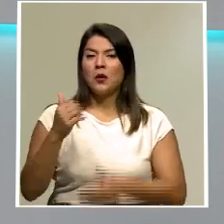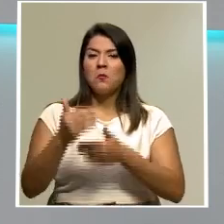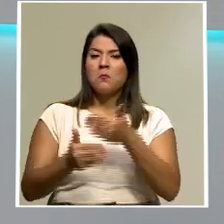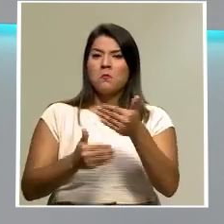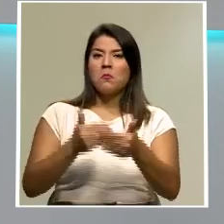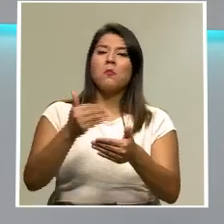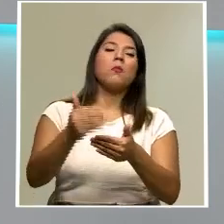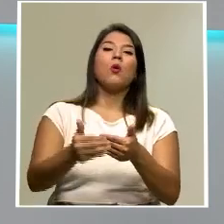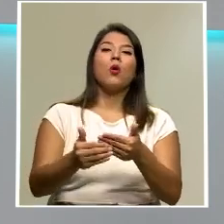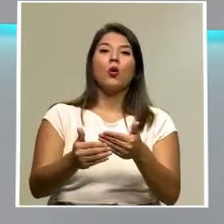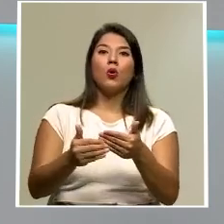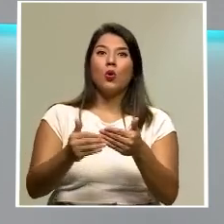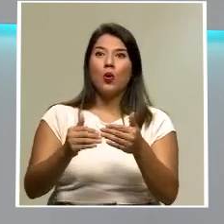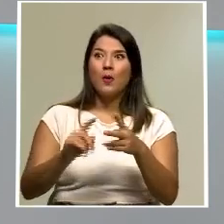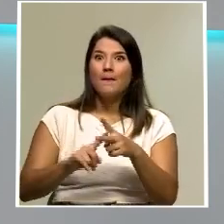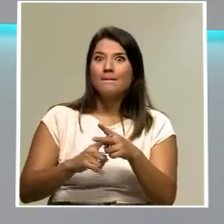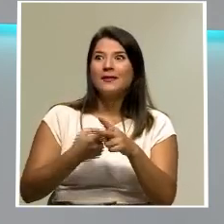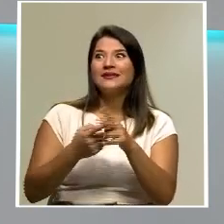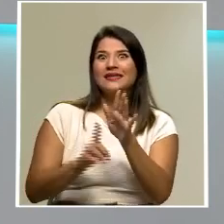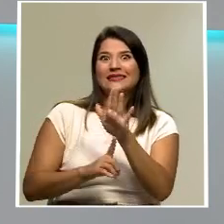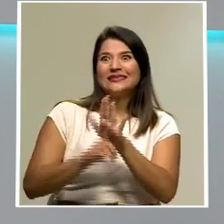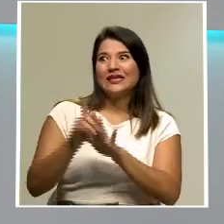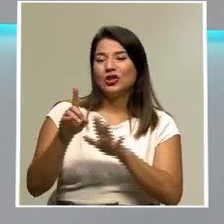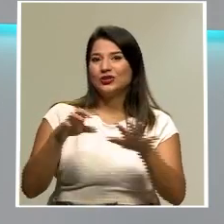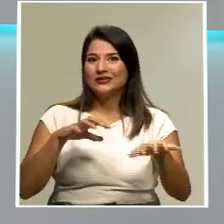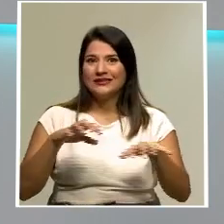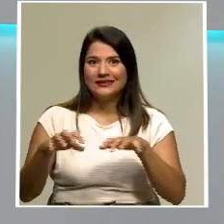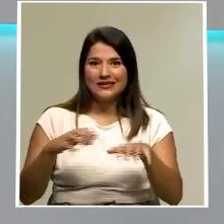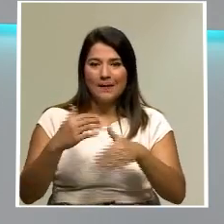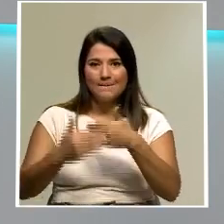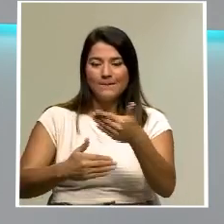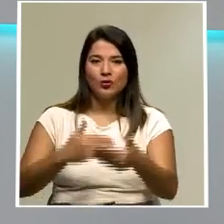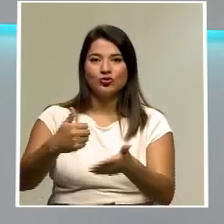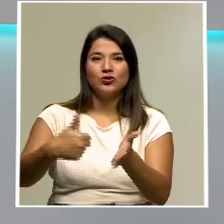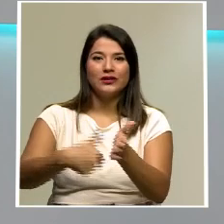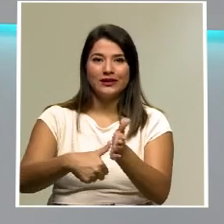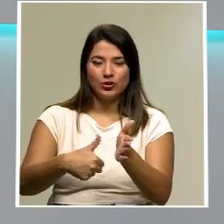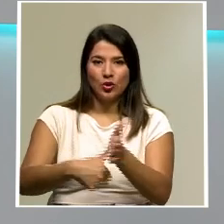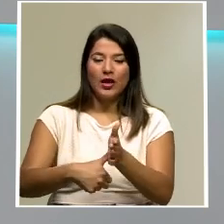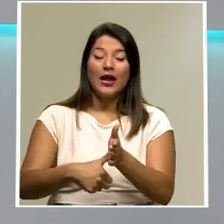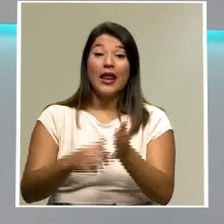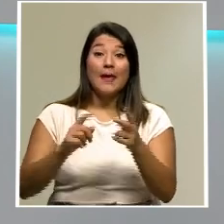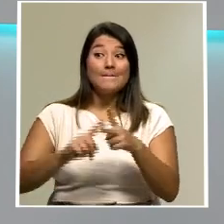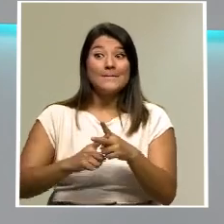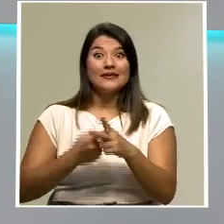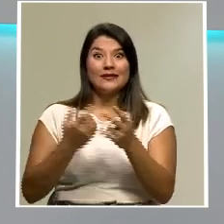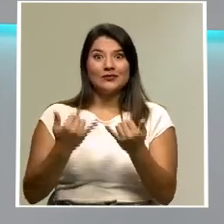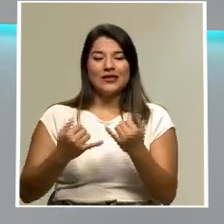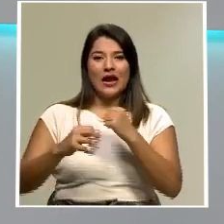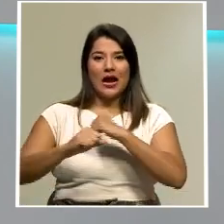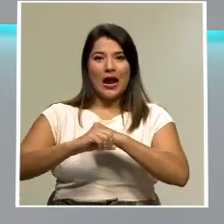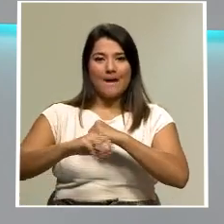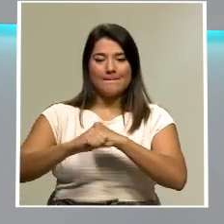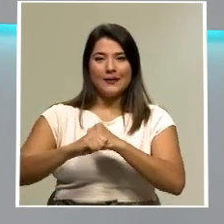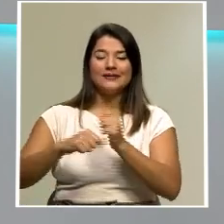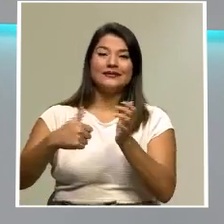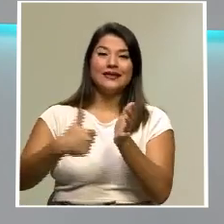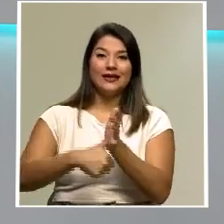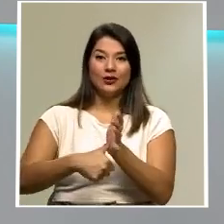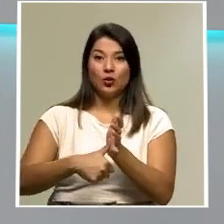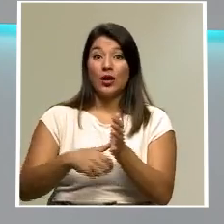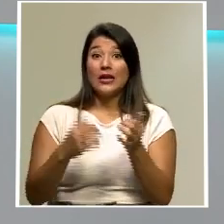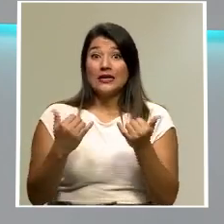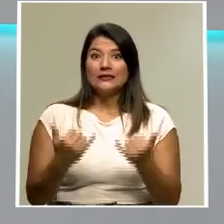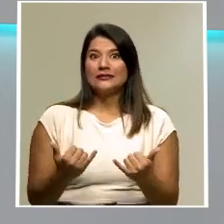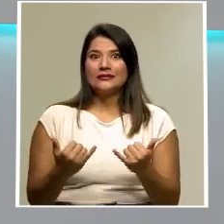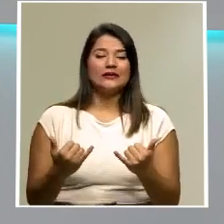los fuegos electorales y vamos entrando más de lleno en una campaña electoral que ya